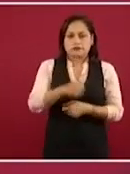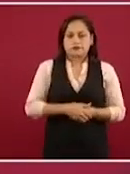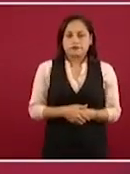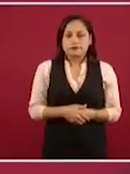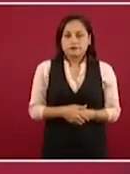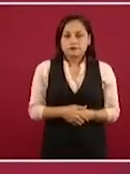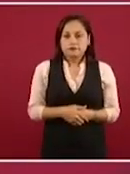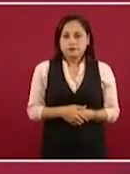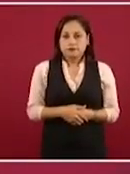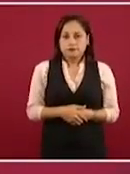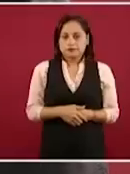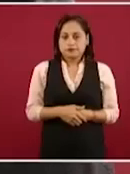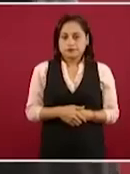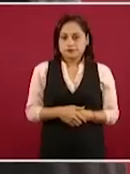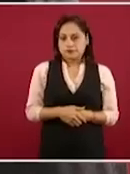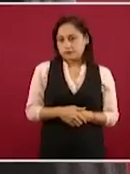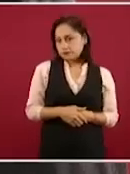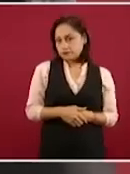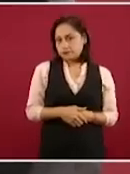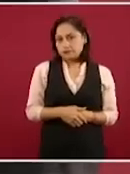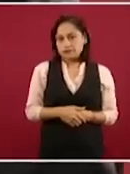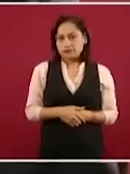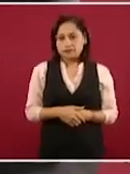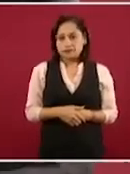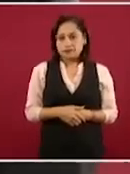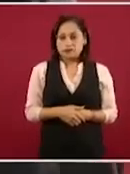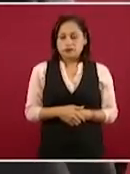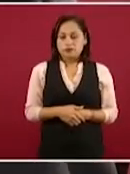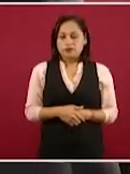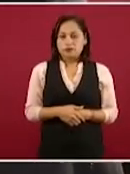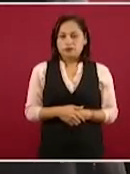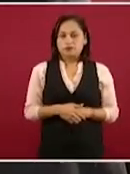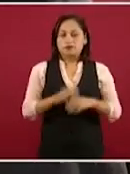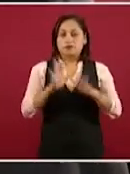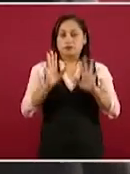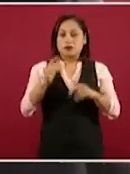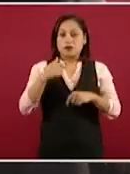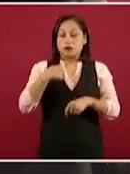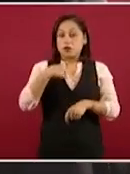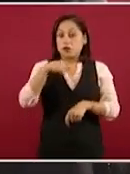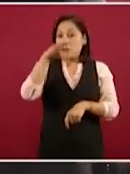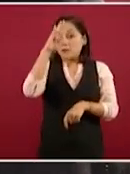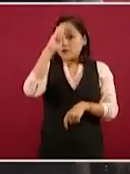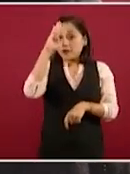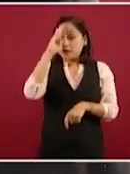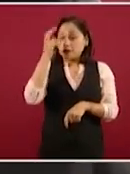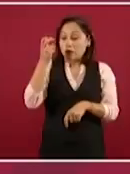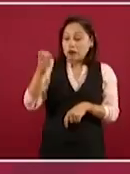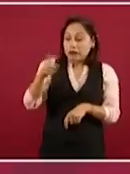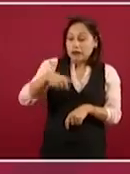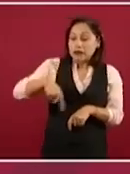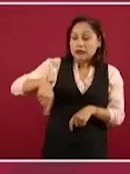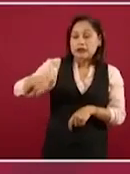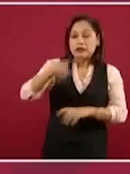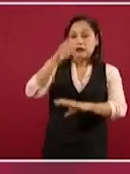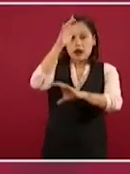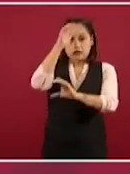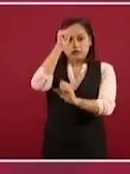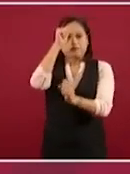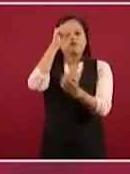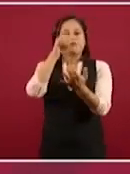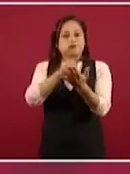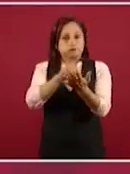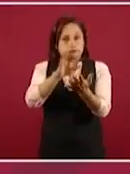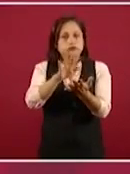Y creo que ese sí debe de ser un acuerdo general. Lo podemos plantear,